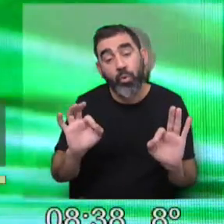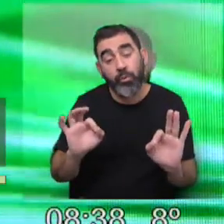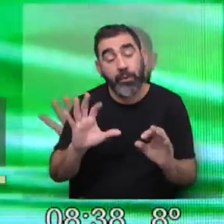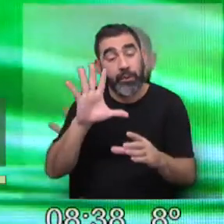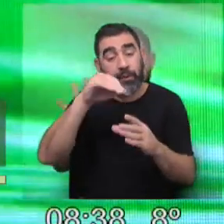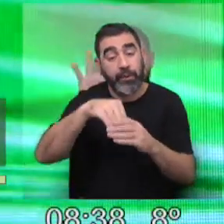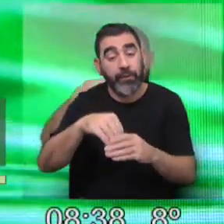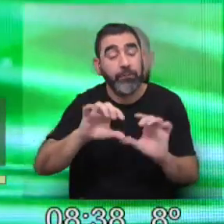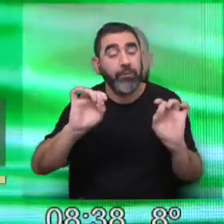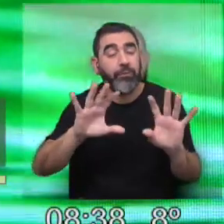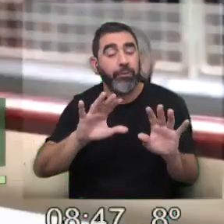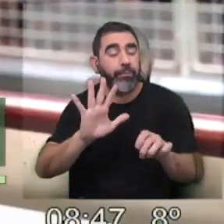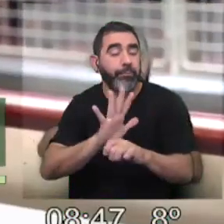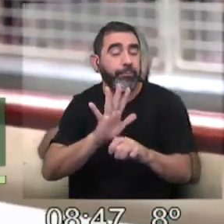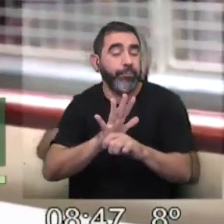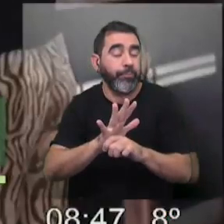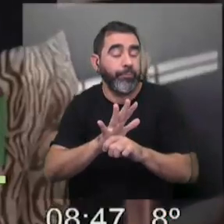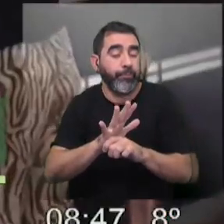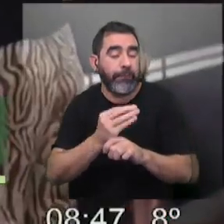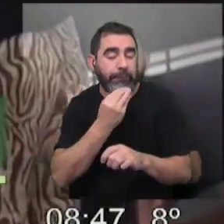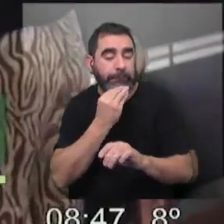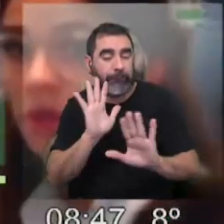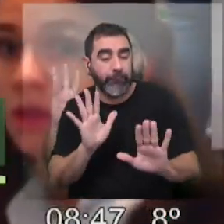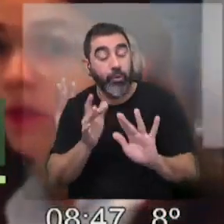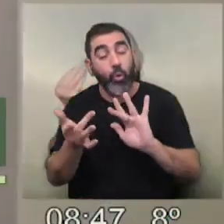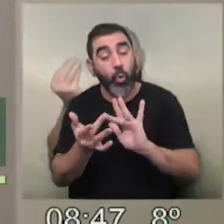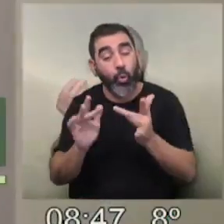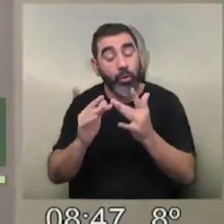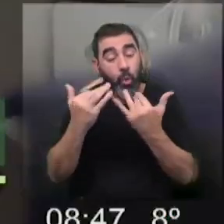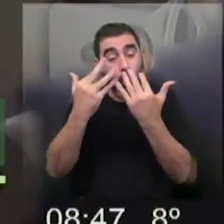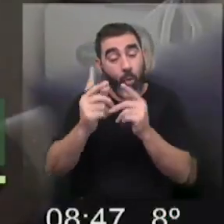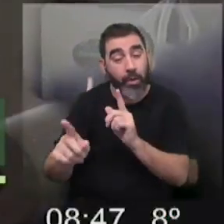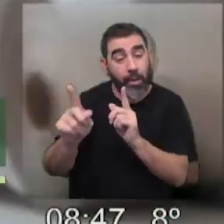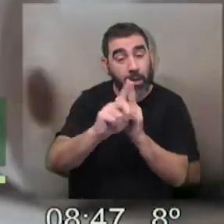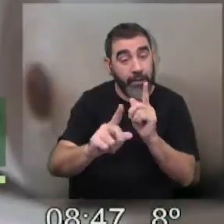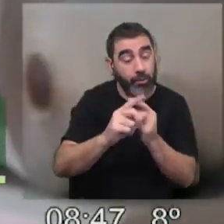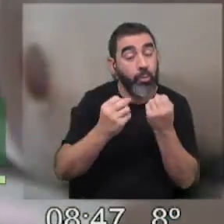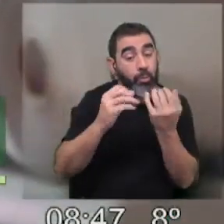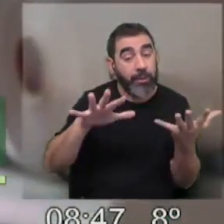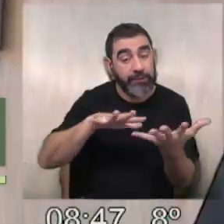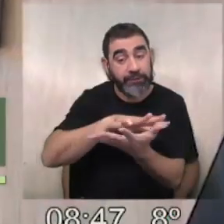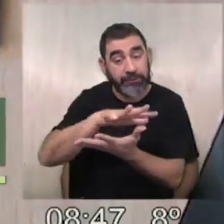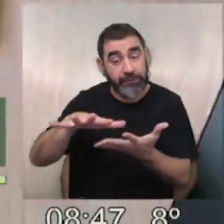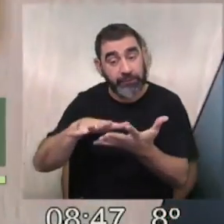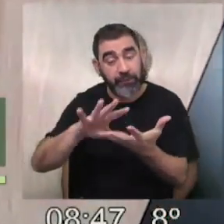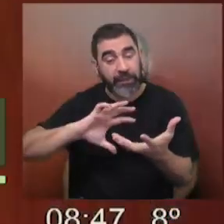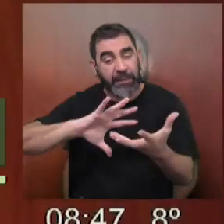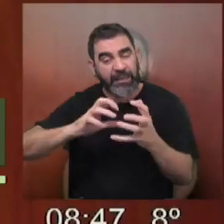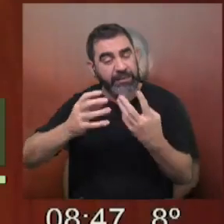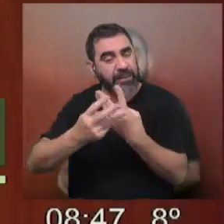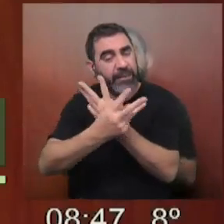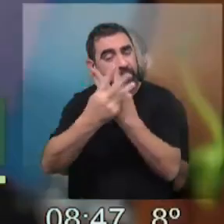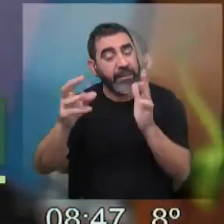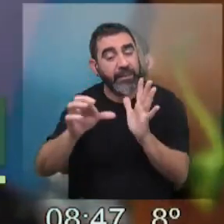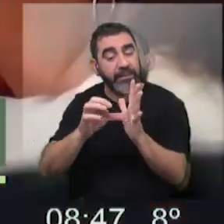intervención será solamente un parche el movimiento inició contacto con otras organizaciones de usuarios porque la situación del casmo es parte de una crisis más general